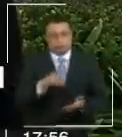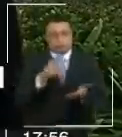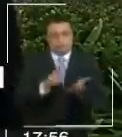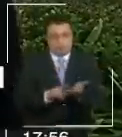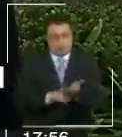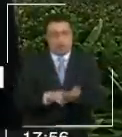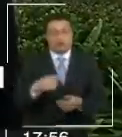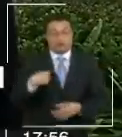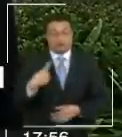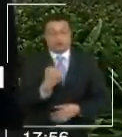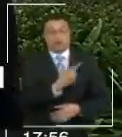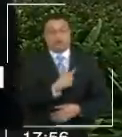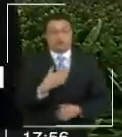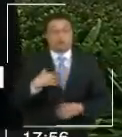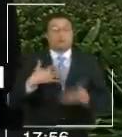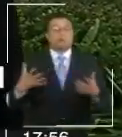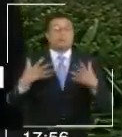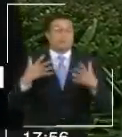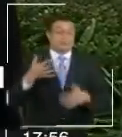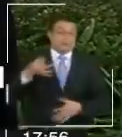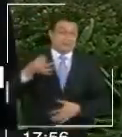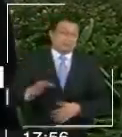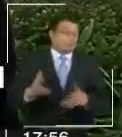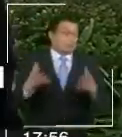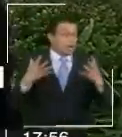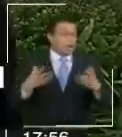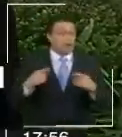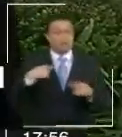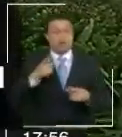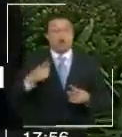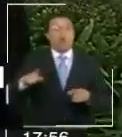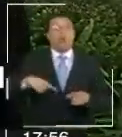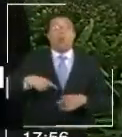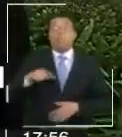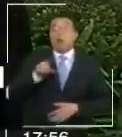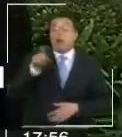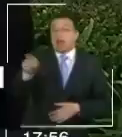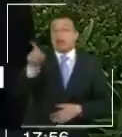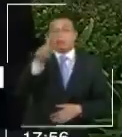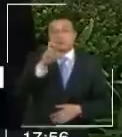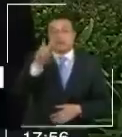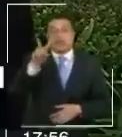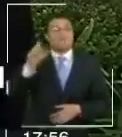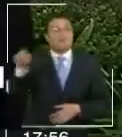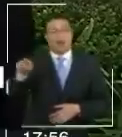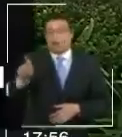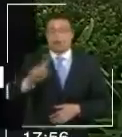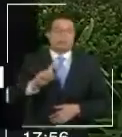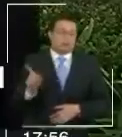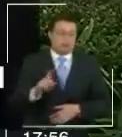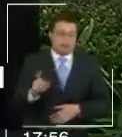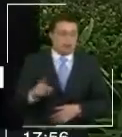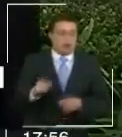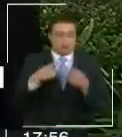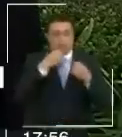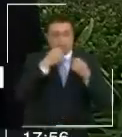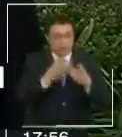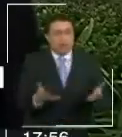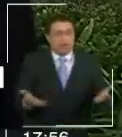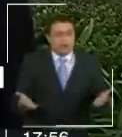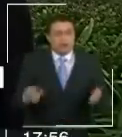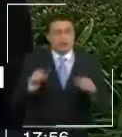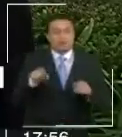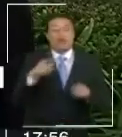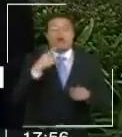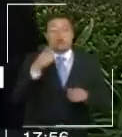que nos mandamos tremenda embarrada, no le echemos la culpa a una institución que tiene el prestigio ganado y que es indispensable para